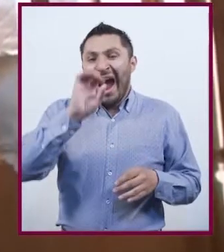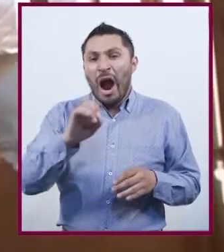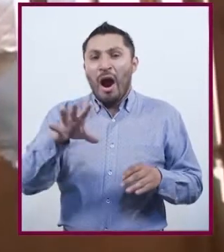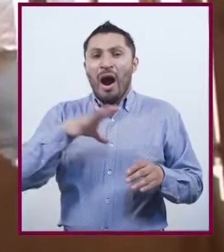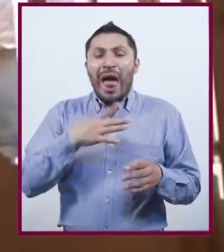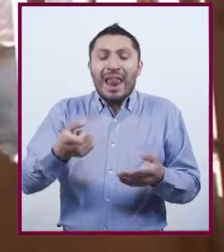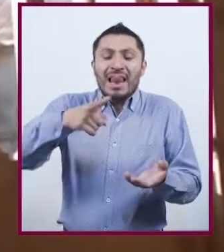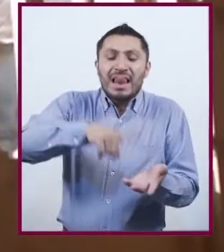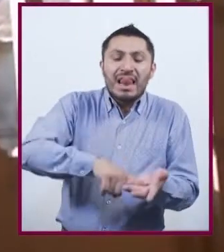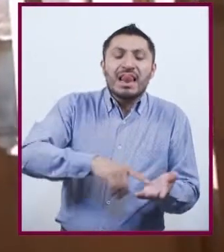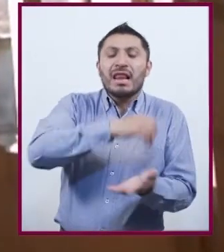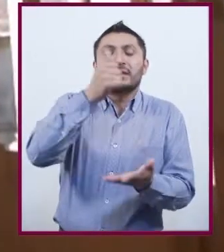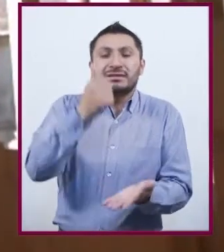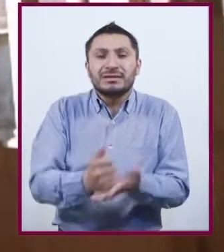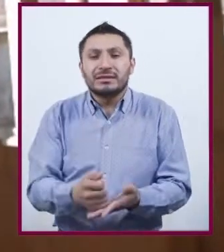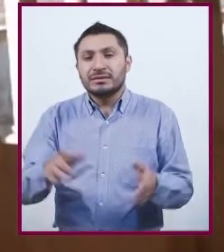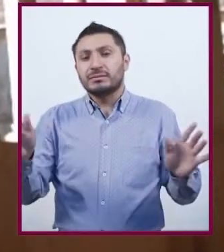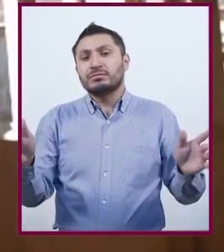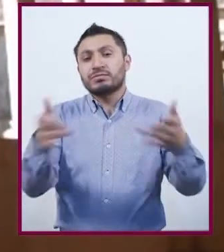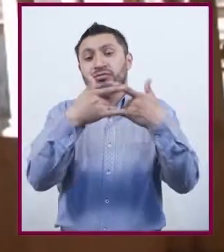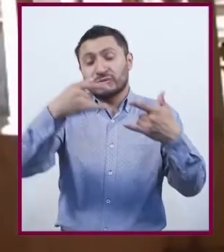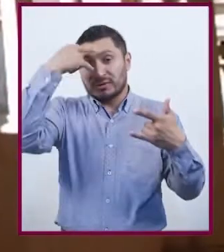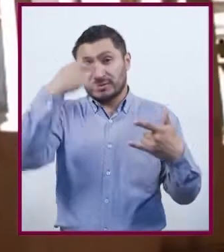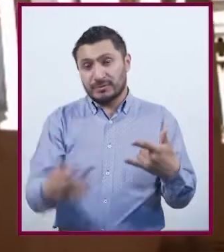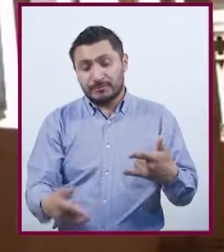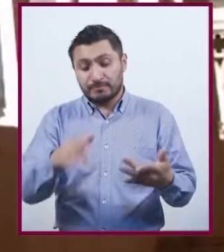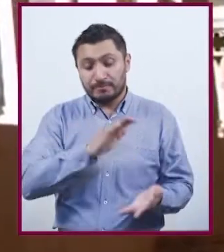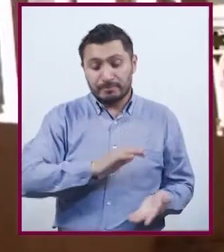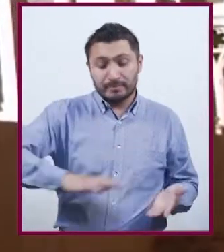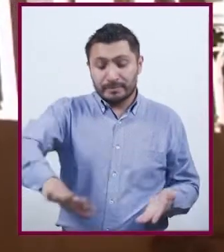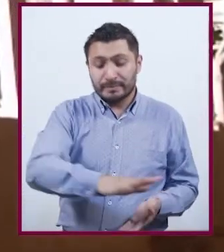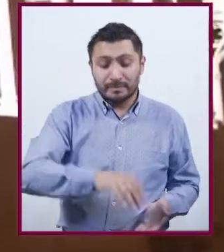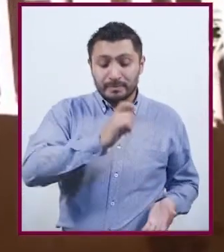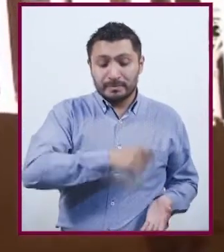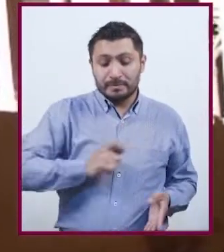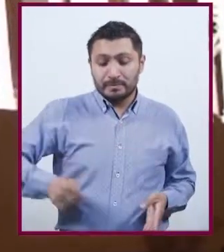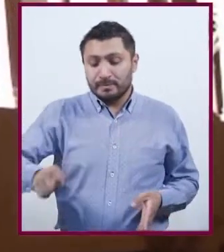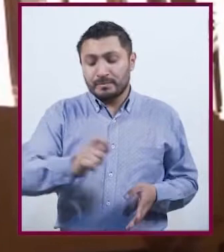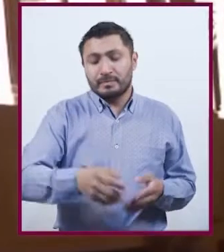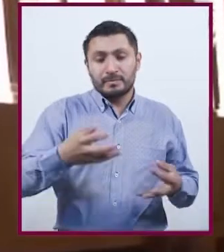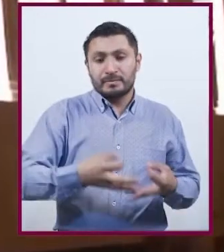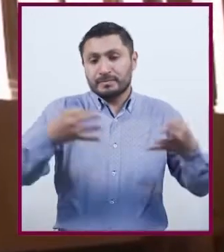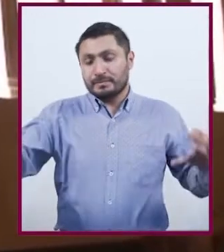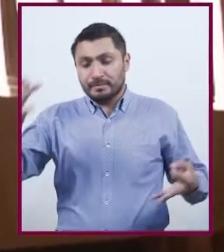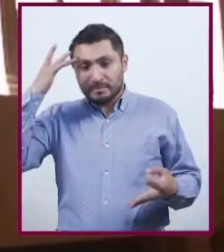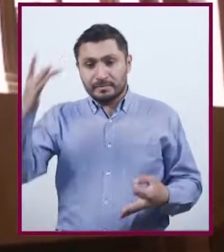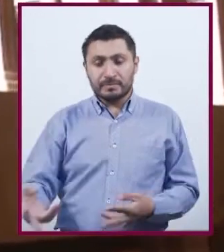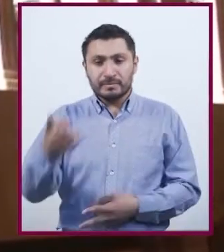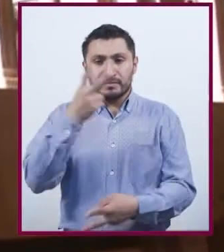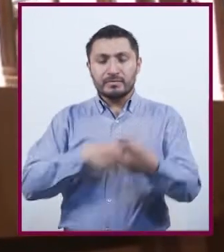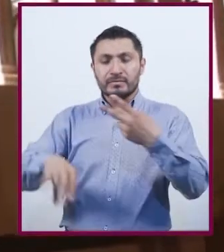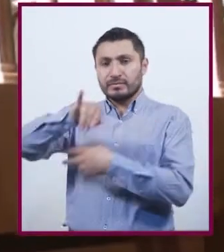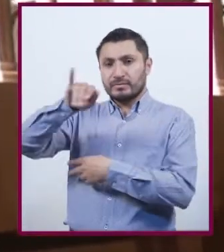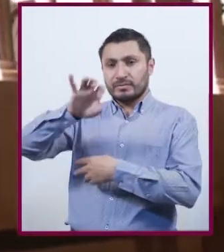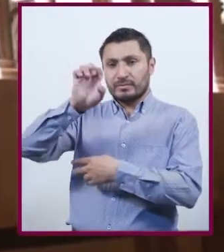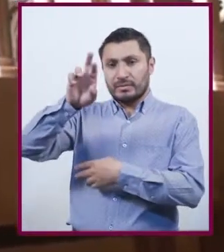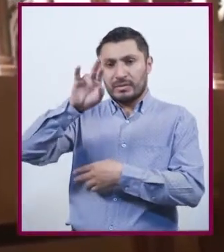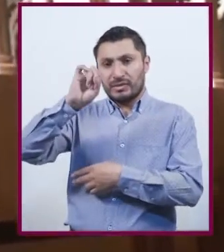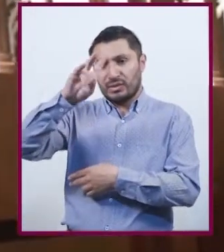que se ubicaba al interior de la ciudad se cerró para cubrir su suelo con una capa de tierra santa proveniente de